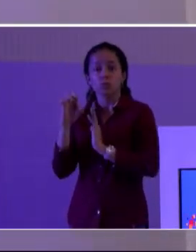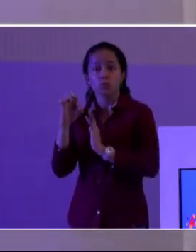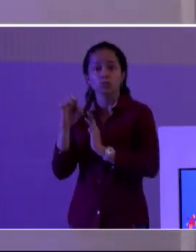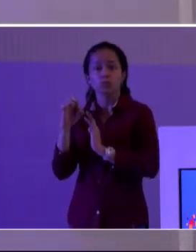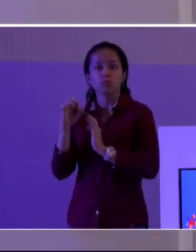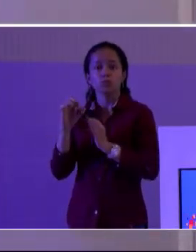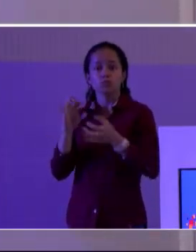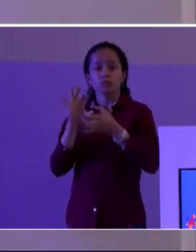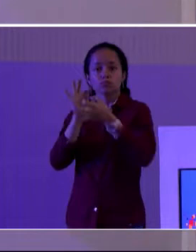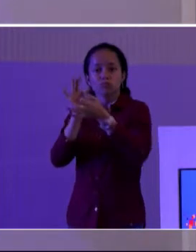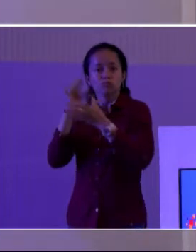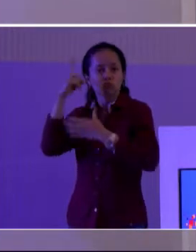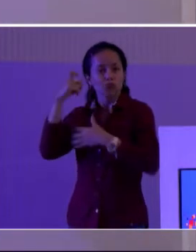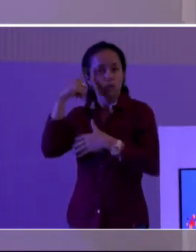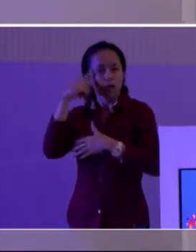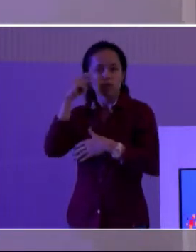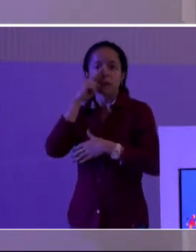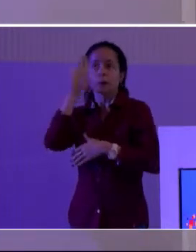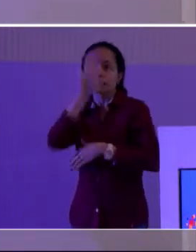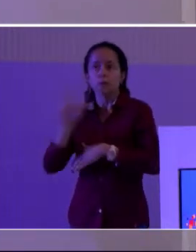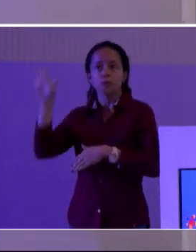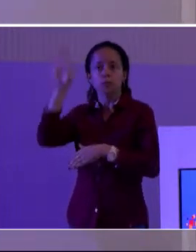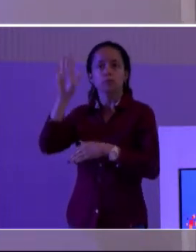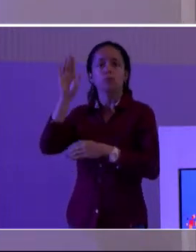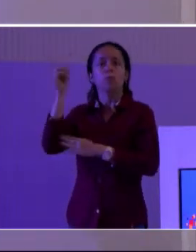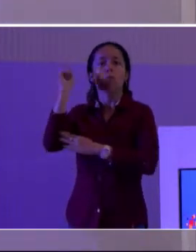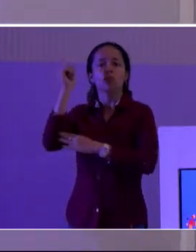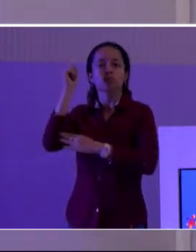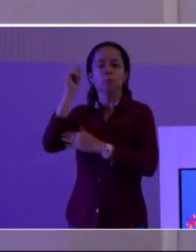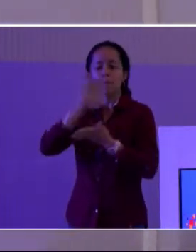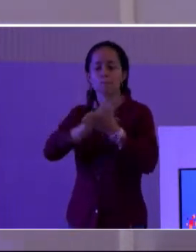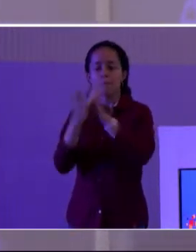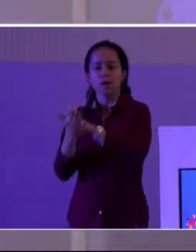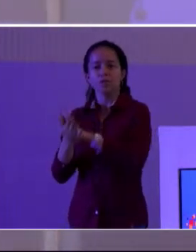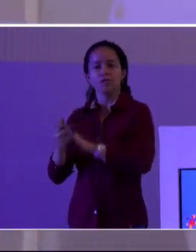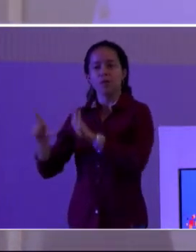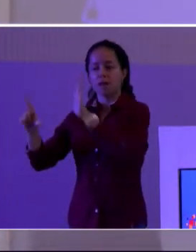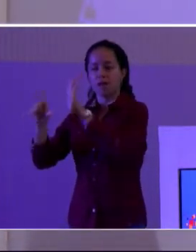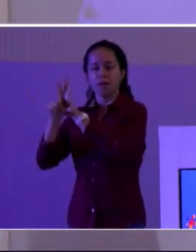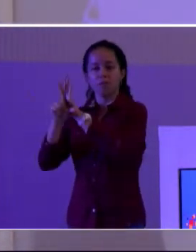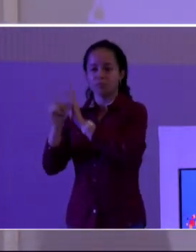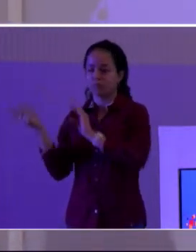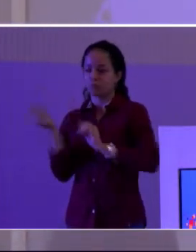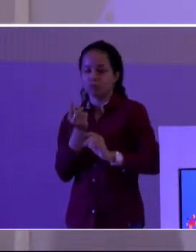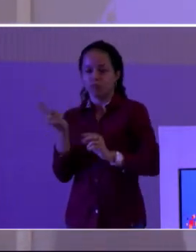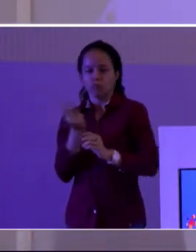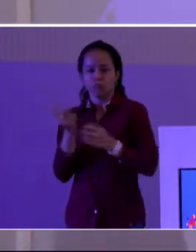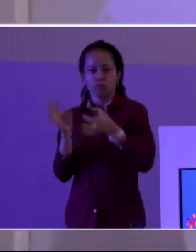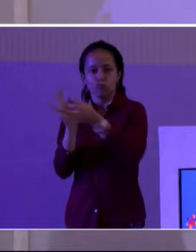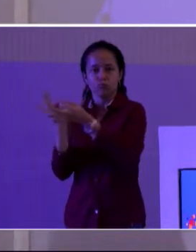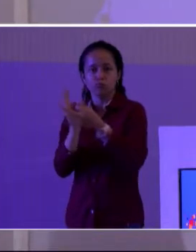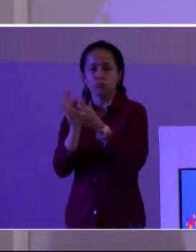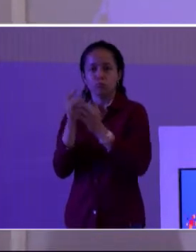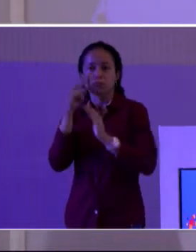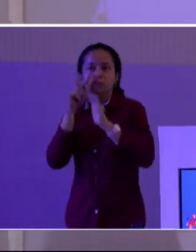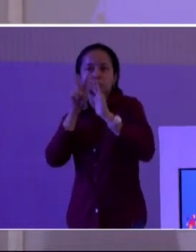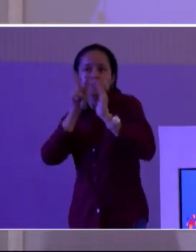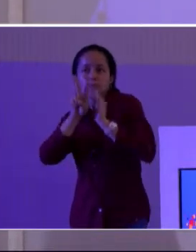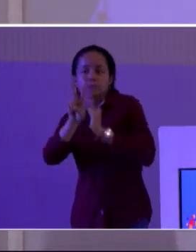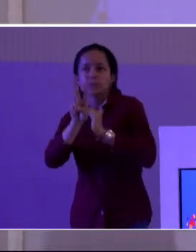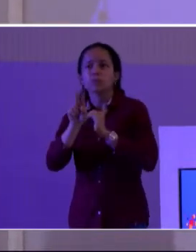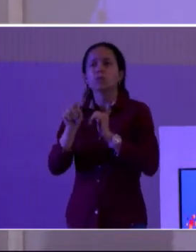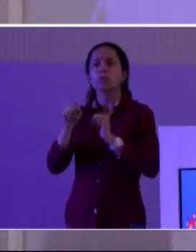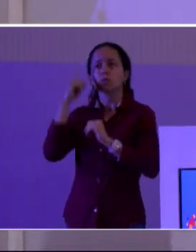gobierno nacional, se implementó la política de paz con legalidad. Esa política que ve la visión del gobierno frente a